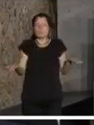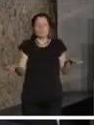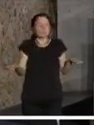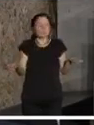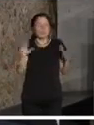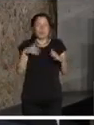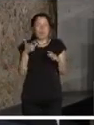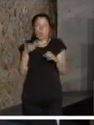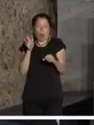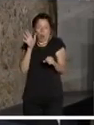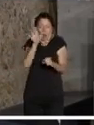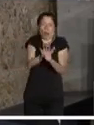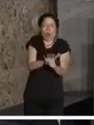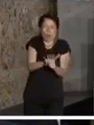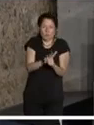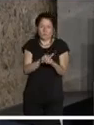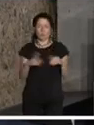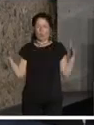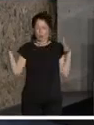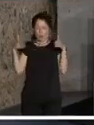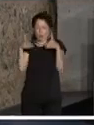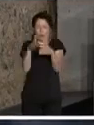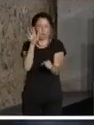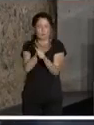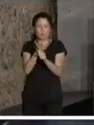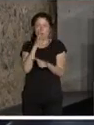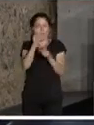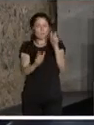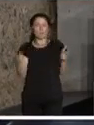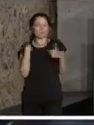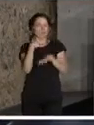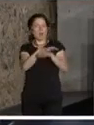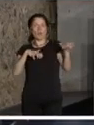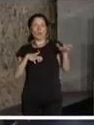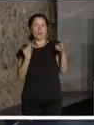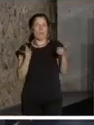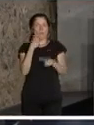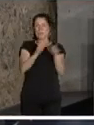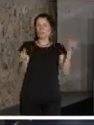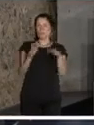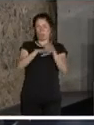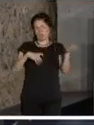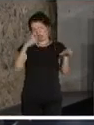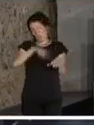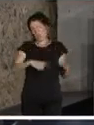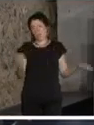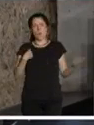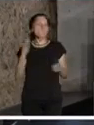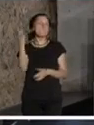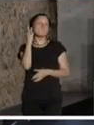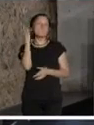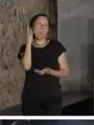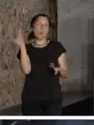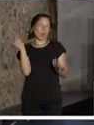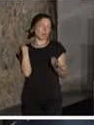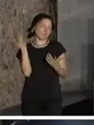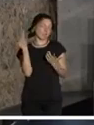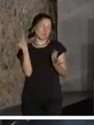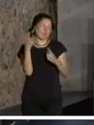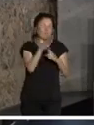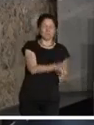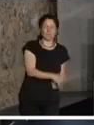eso en un tapón en un tapón que a las personas la mayoría de esas personas ya sabemos que son mujeres precarizadas